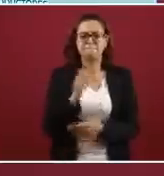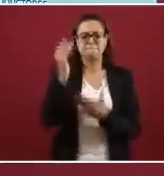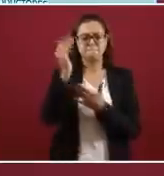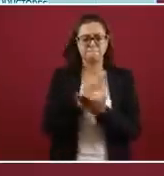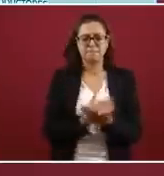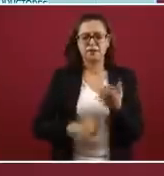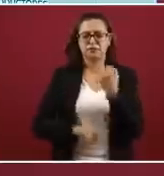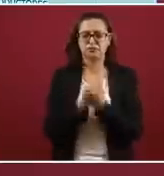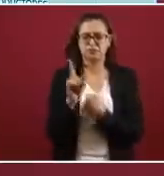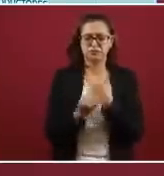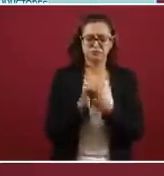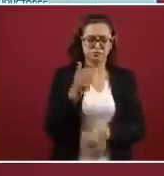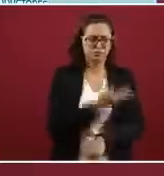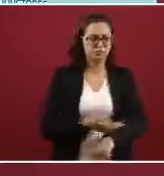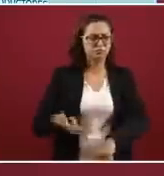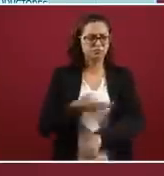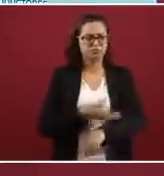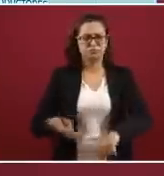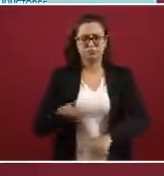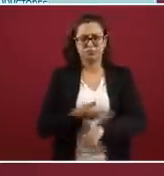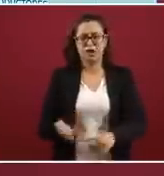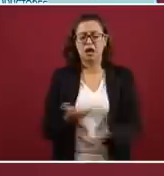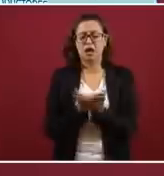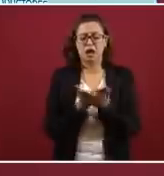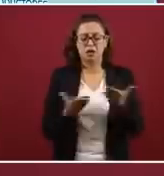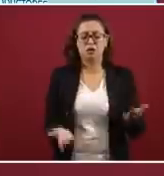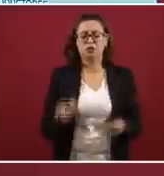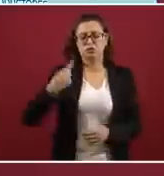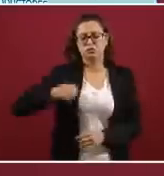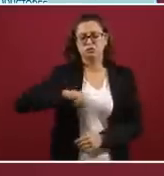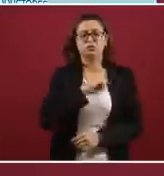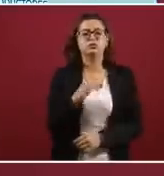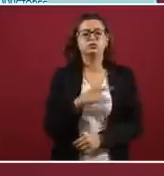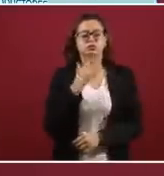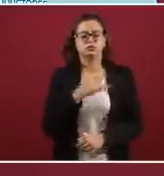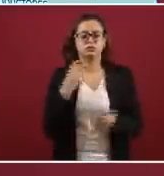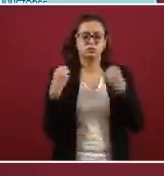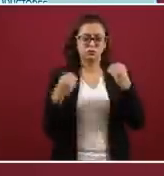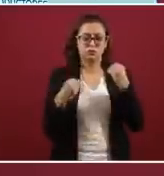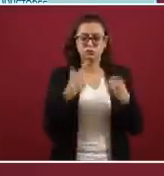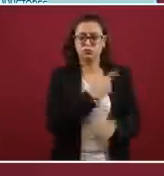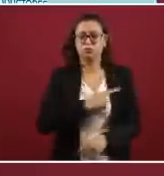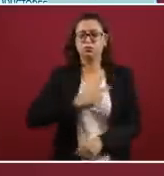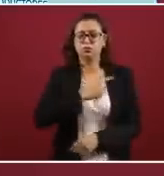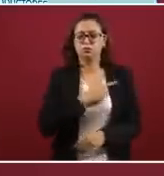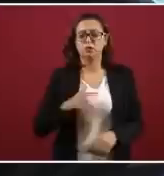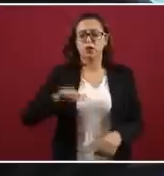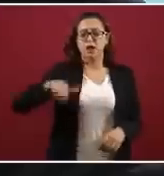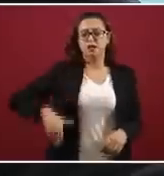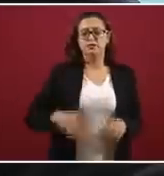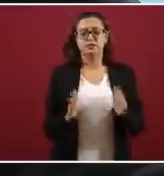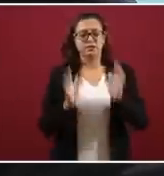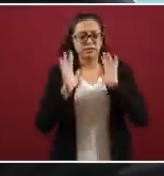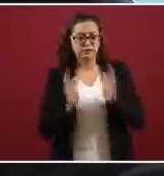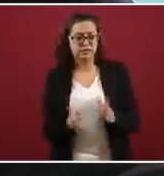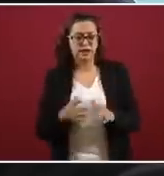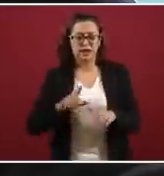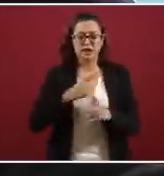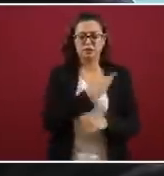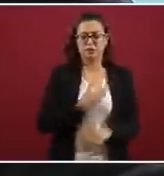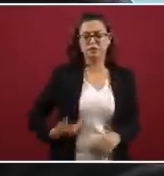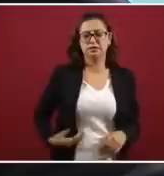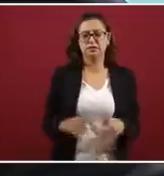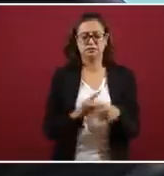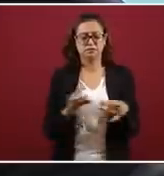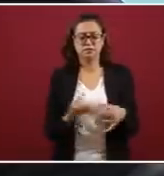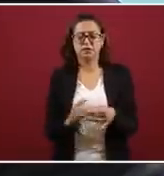logística. Hoy nos da mucho gusto, como ya el señor presidente ha indicado, anunciar el inicio de la compra de